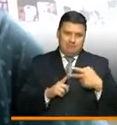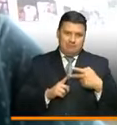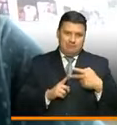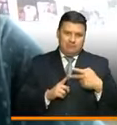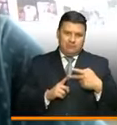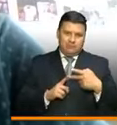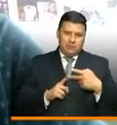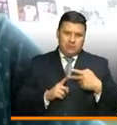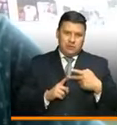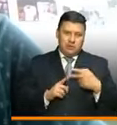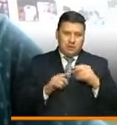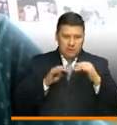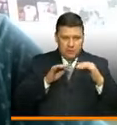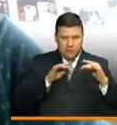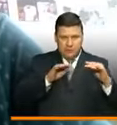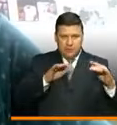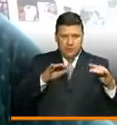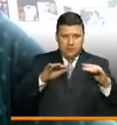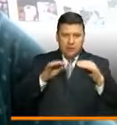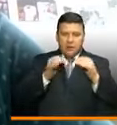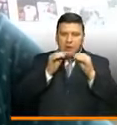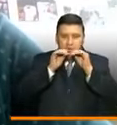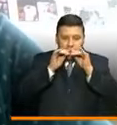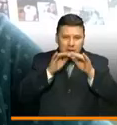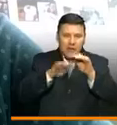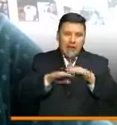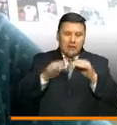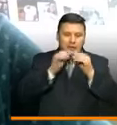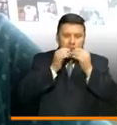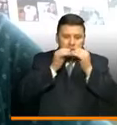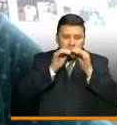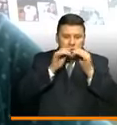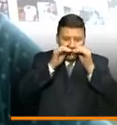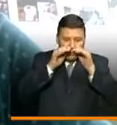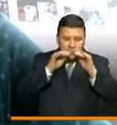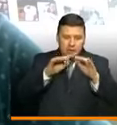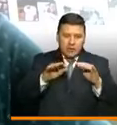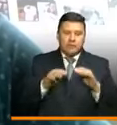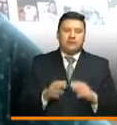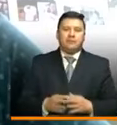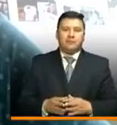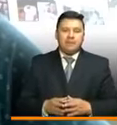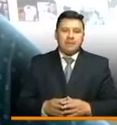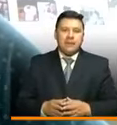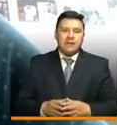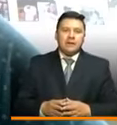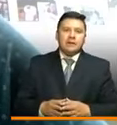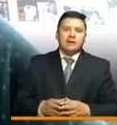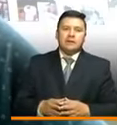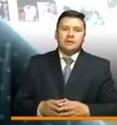la propagación de las gotas de saliva, que son la principal vía de contagio por el